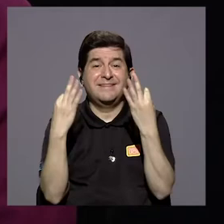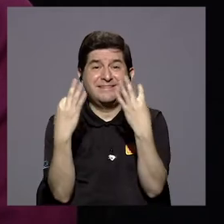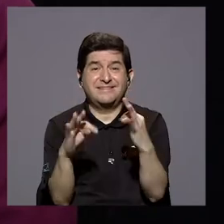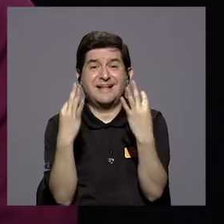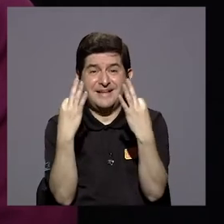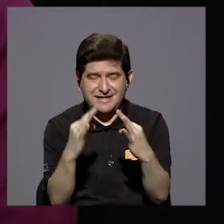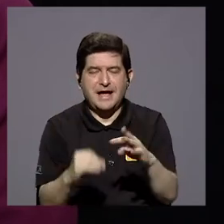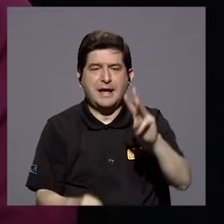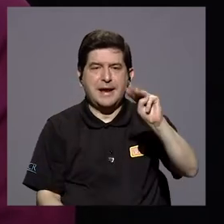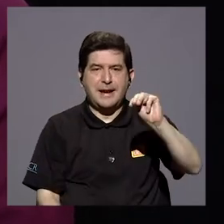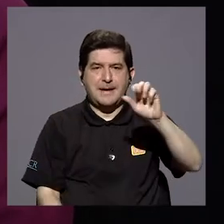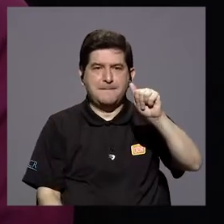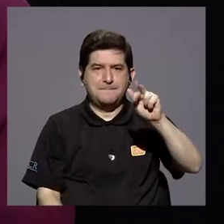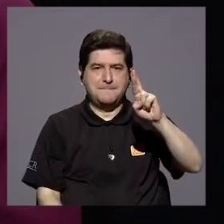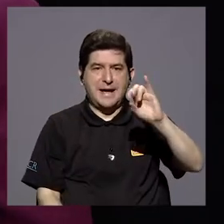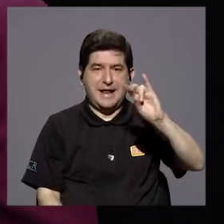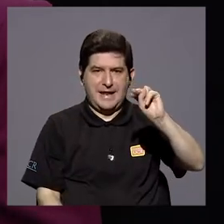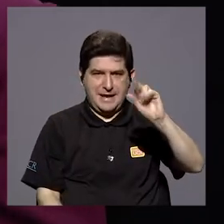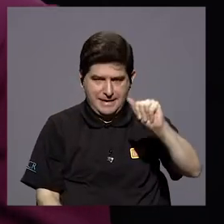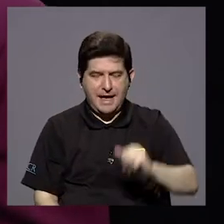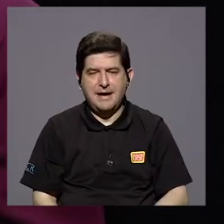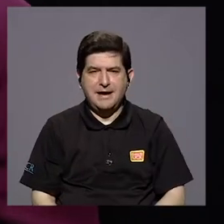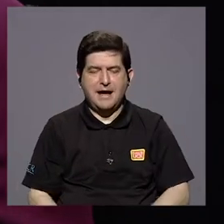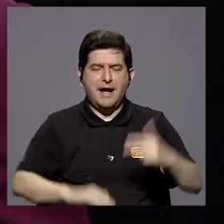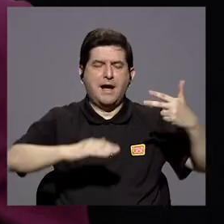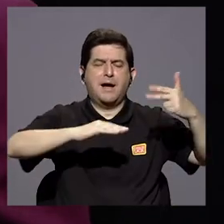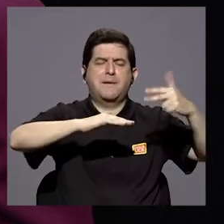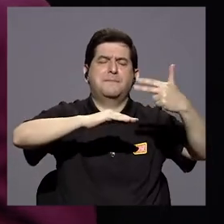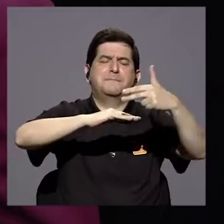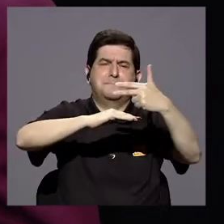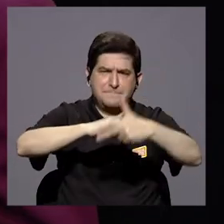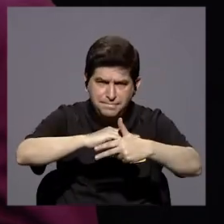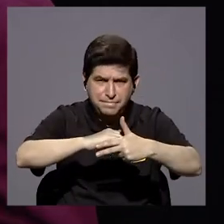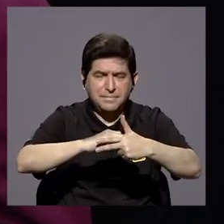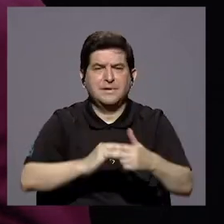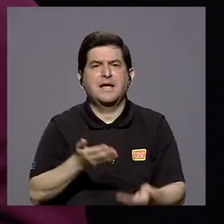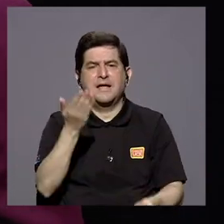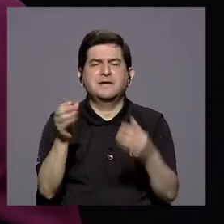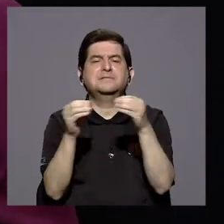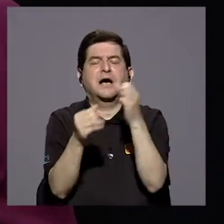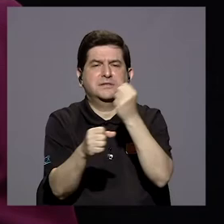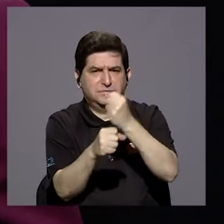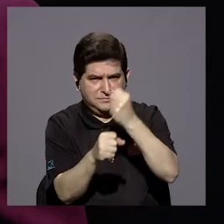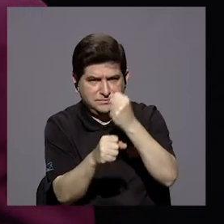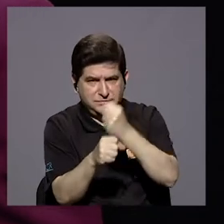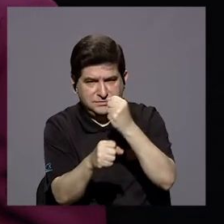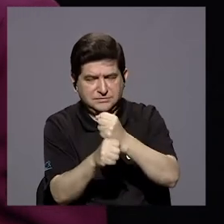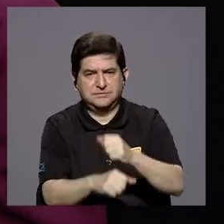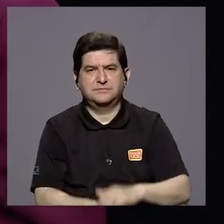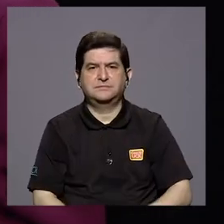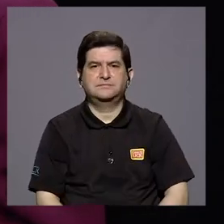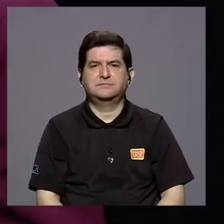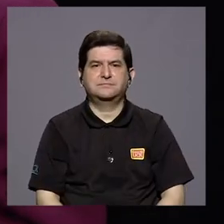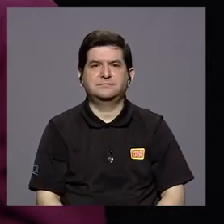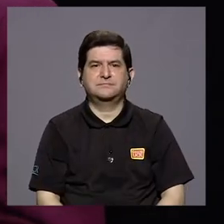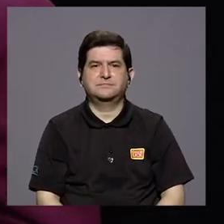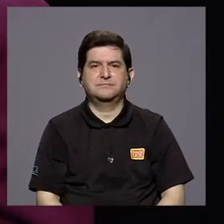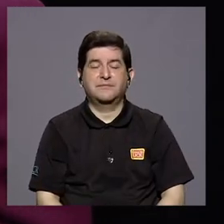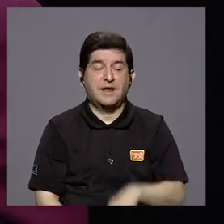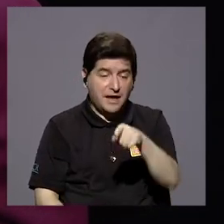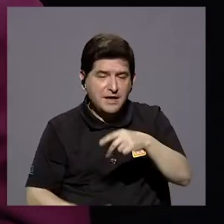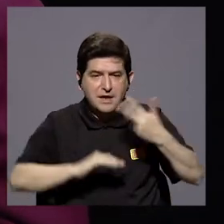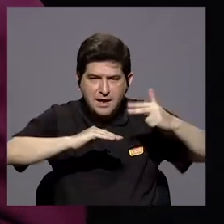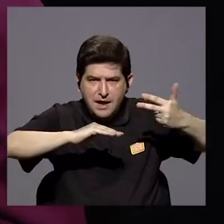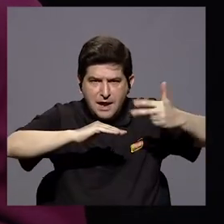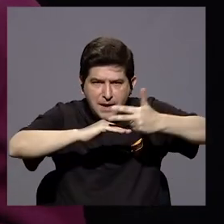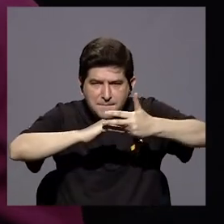que las marinas, que usted sabe que llegan yates y que ahí, entonces se da un poco más de empleo. En las